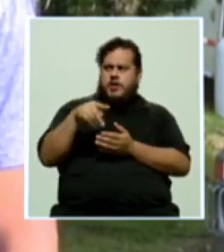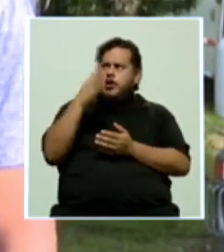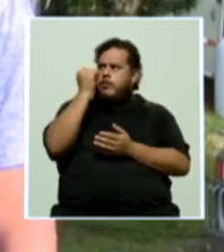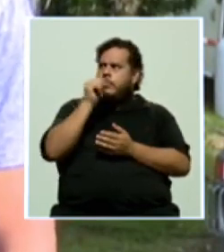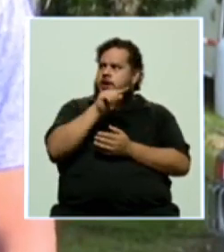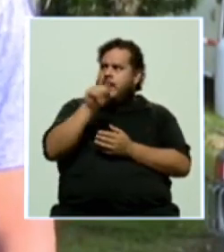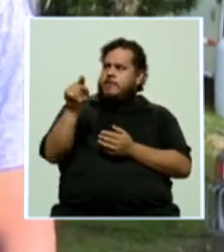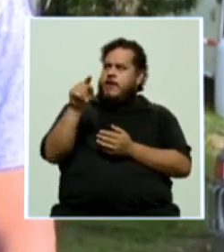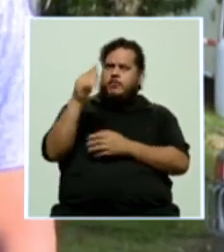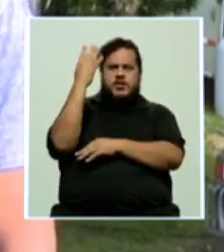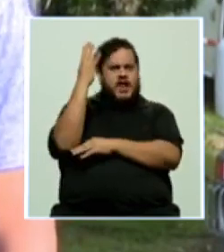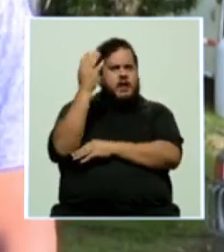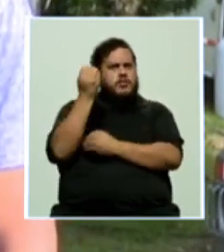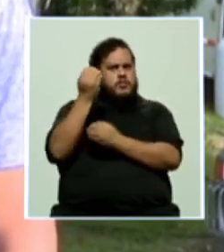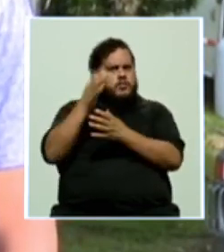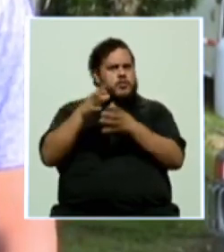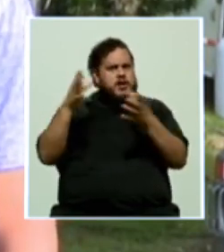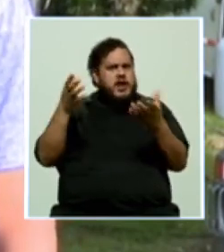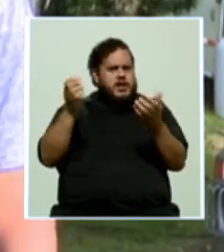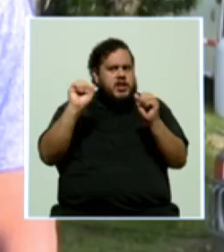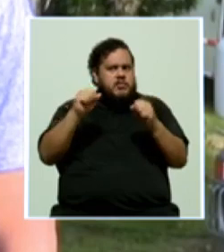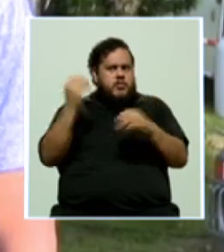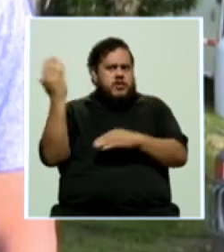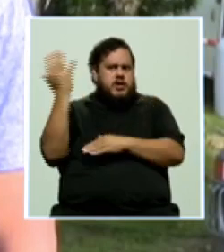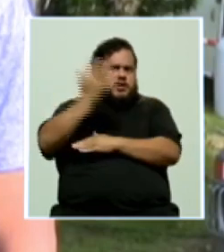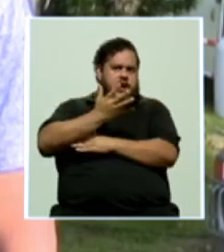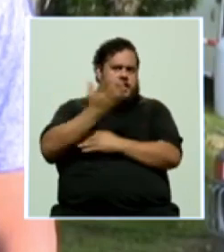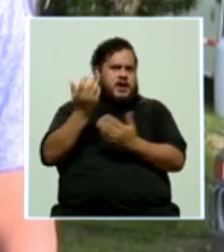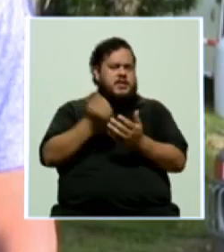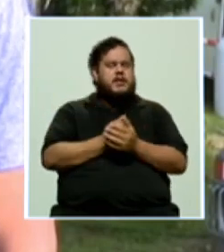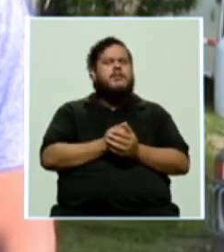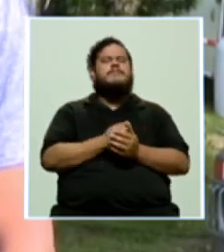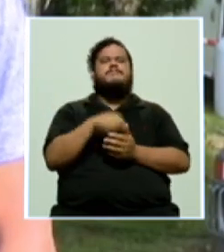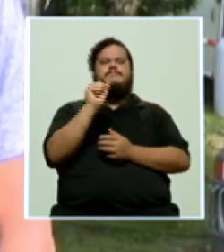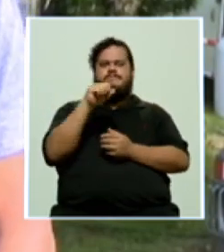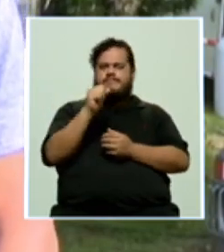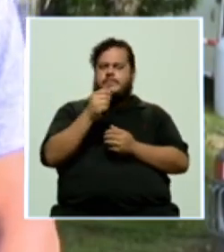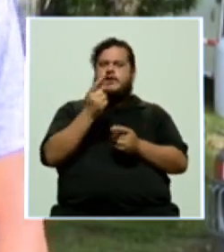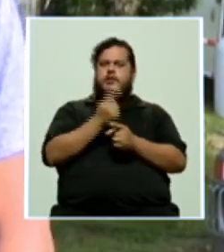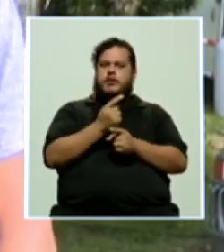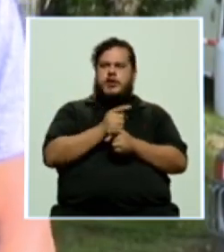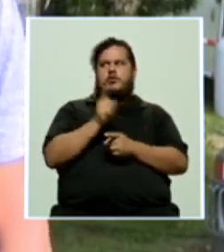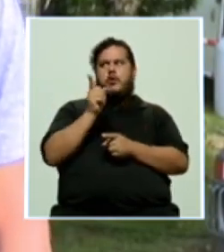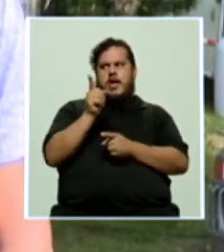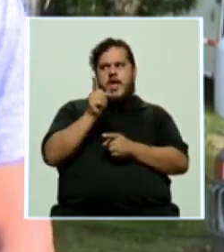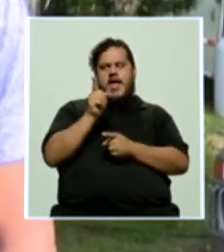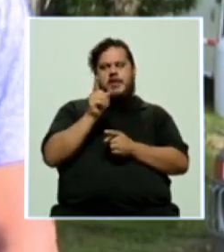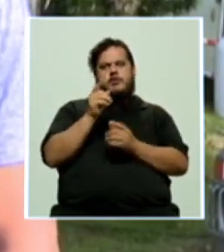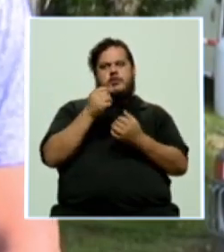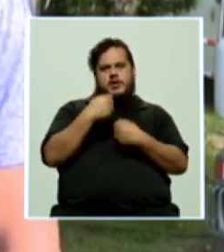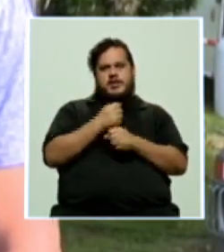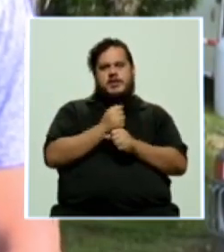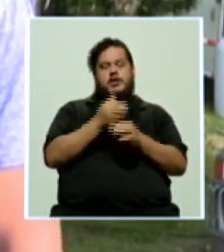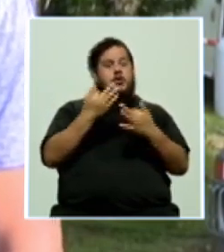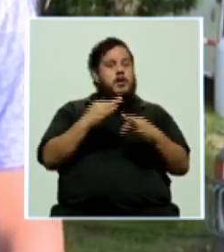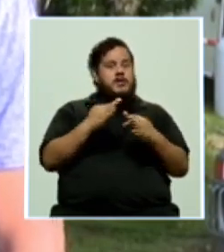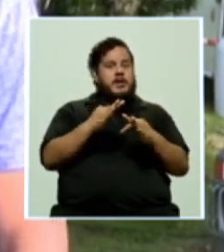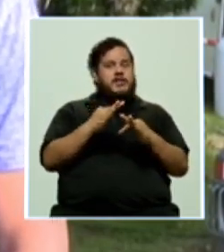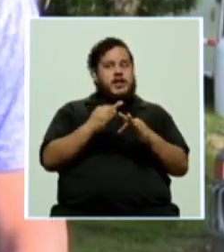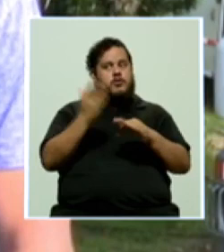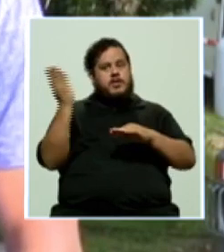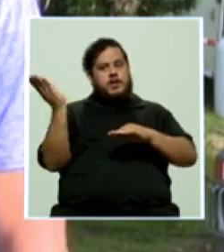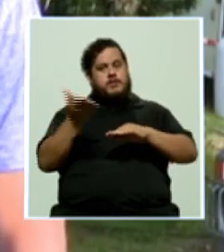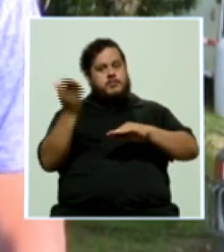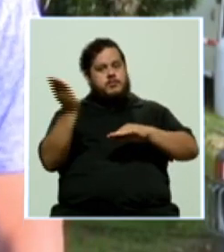bastante grandes, en las mismas condiciones que podrían caerse con esto. Exactamente, sí, entonces eso es lo que están haciendo en este momento, tratando de cortarlos